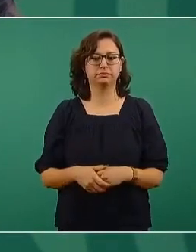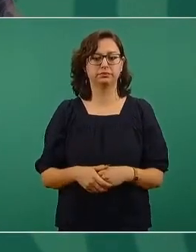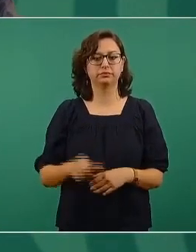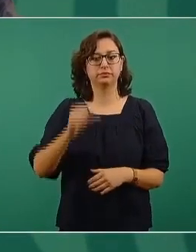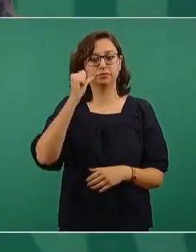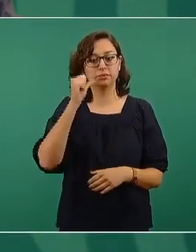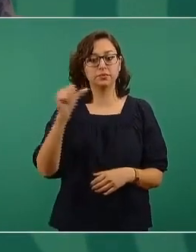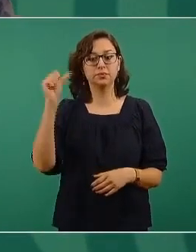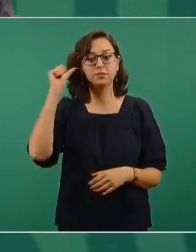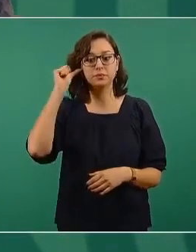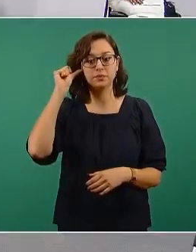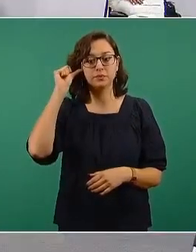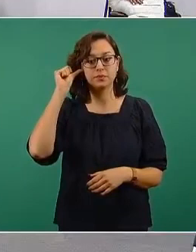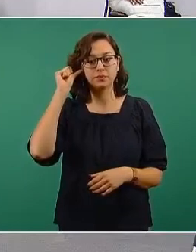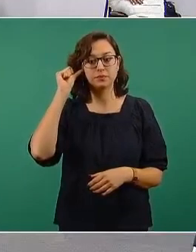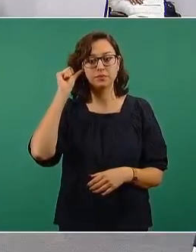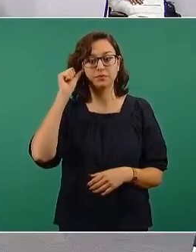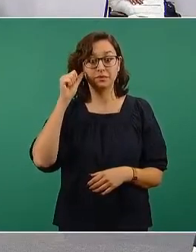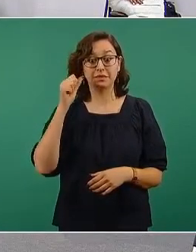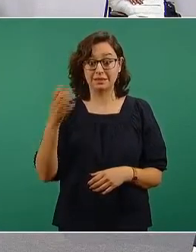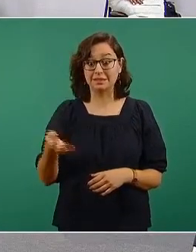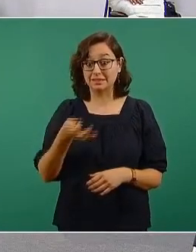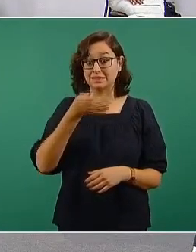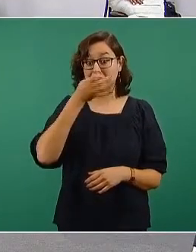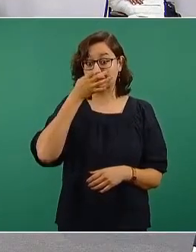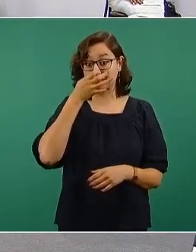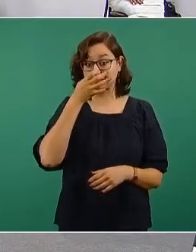Ayer estuvimos cerca de 500,000.